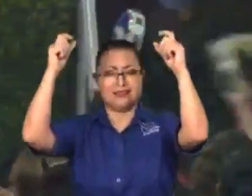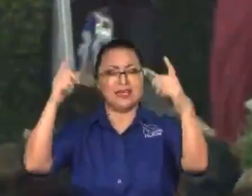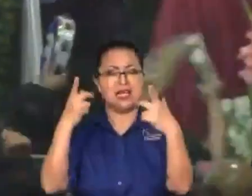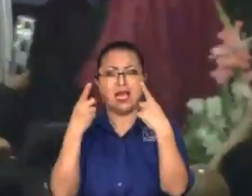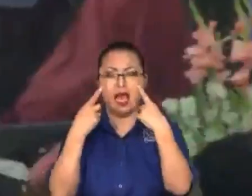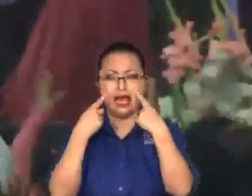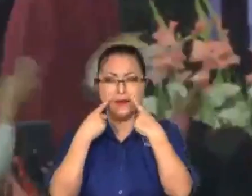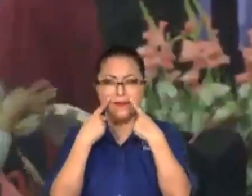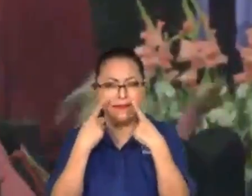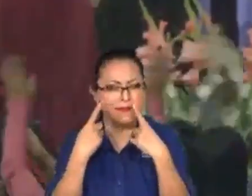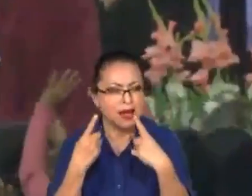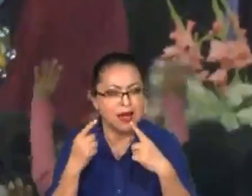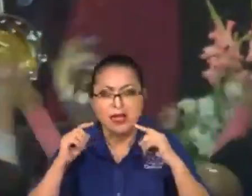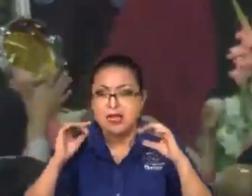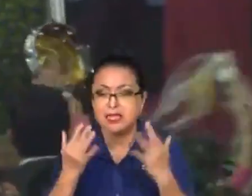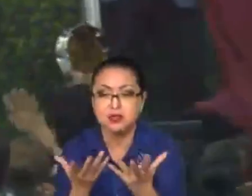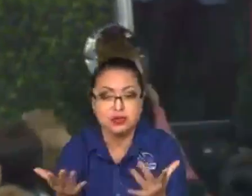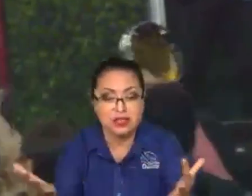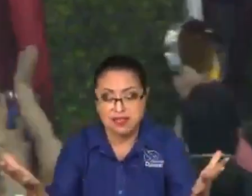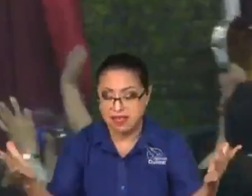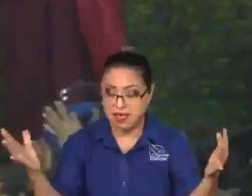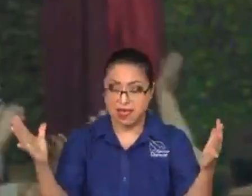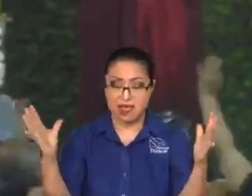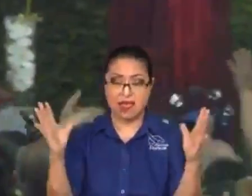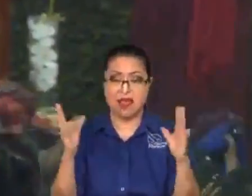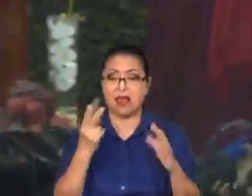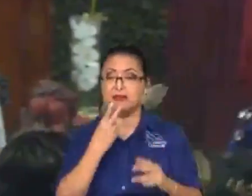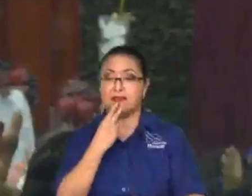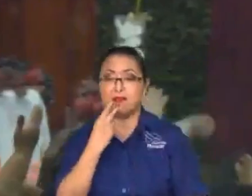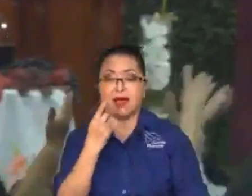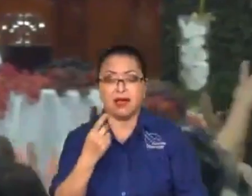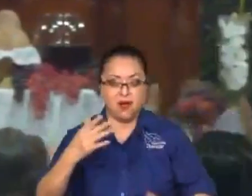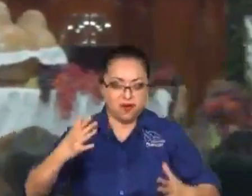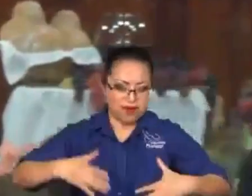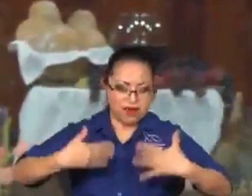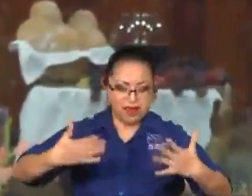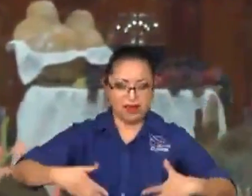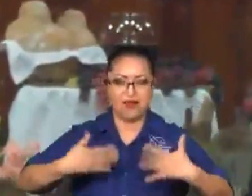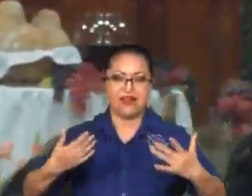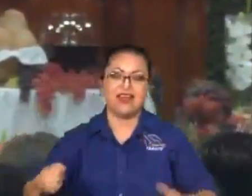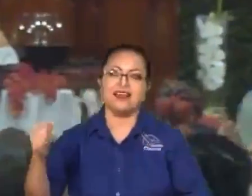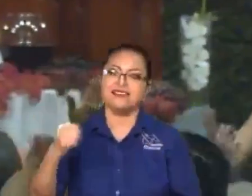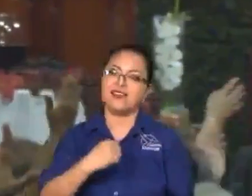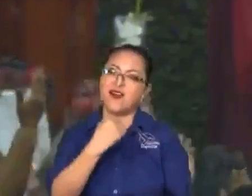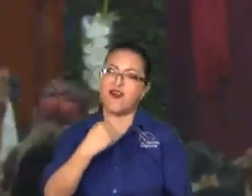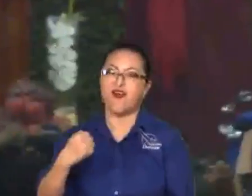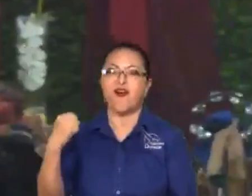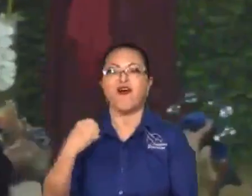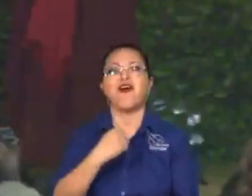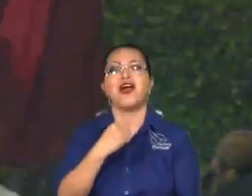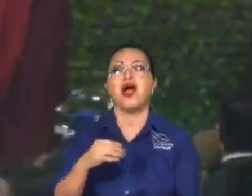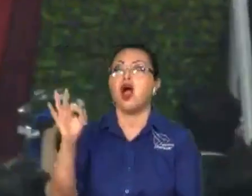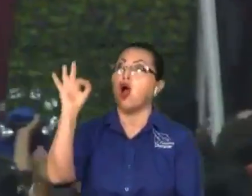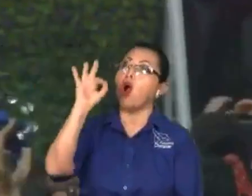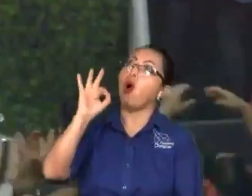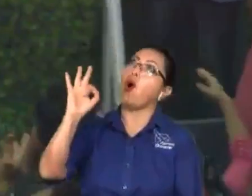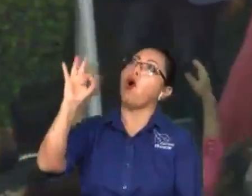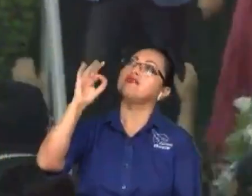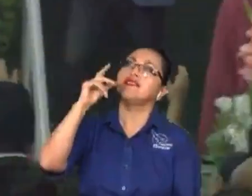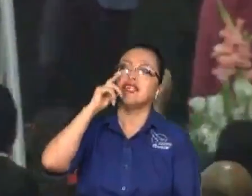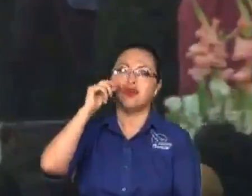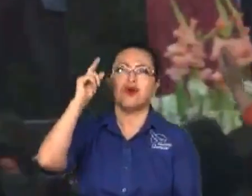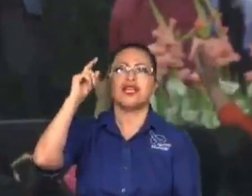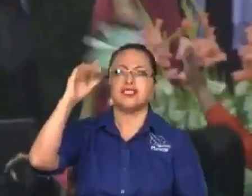poder, libertad, libertad veía suceder, entre júbilo y canción.